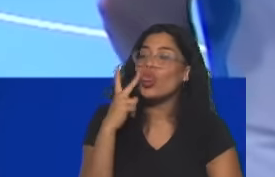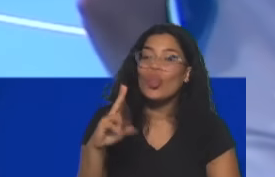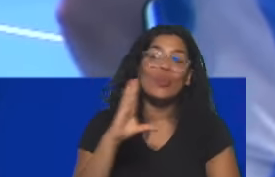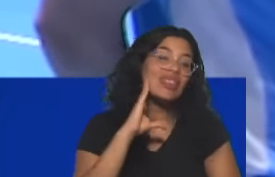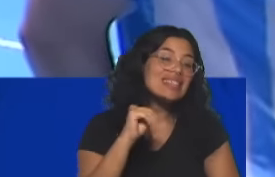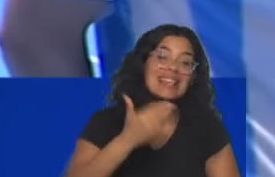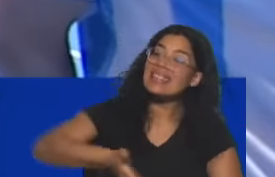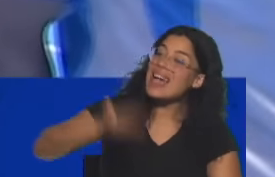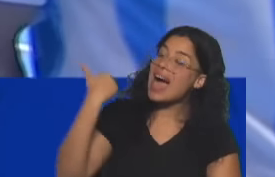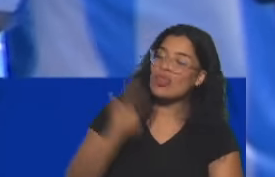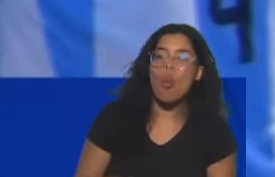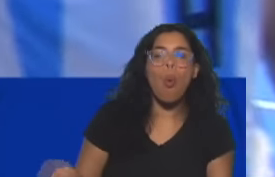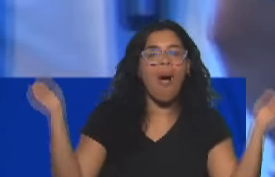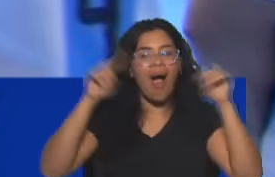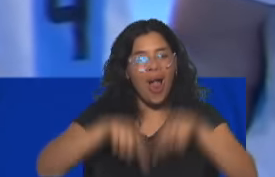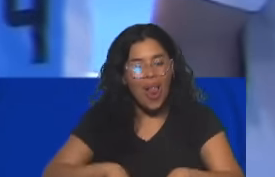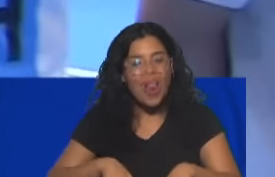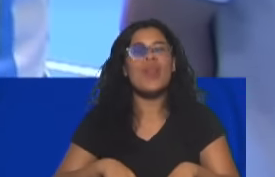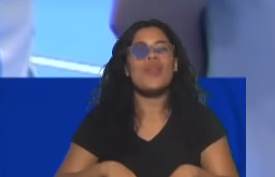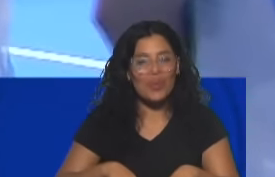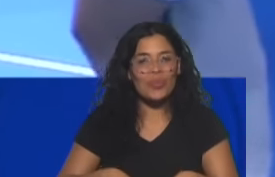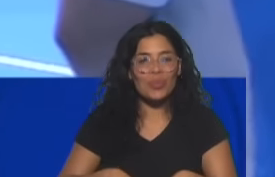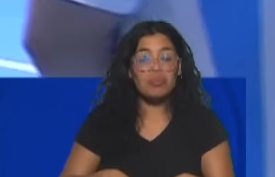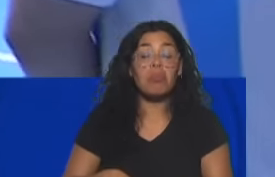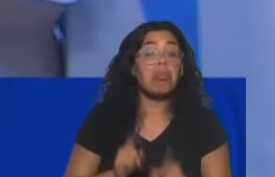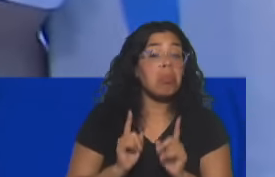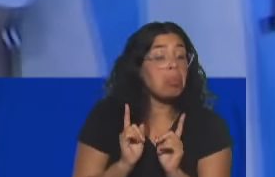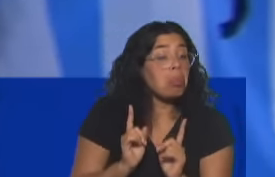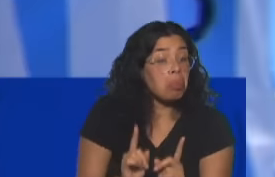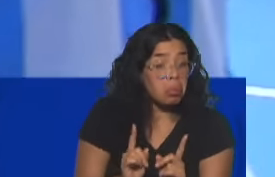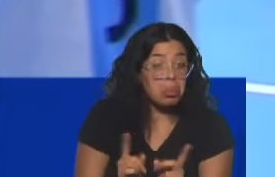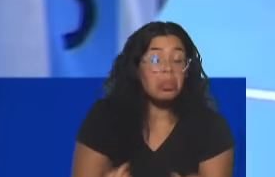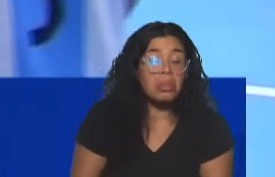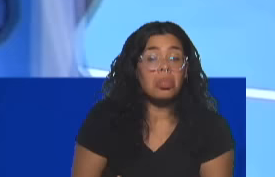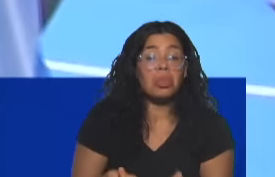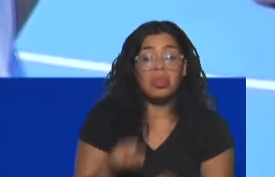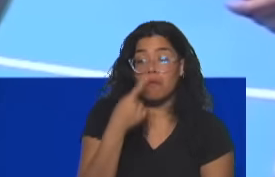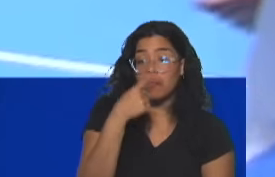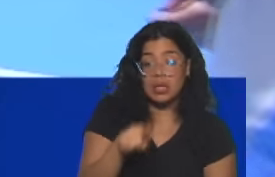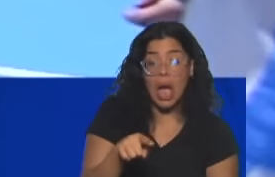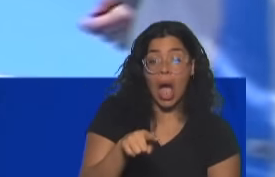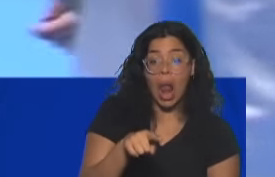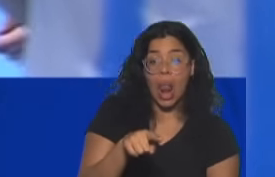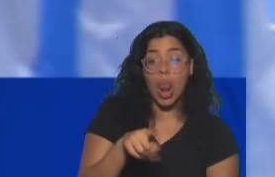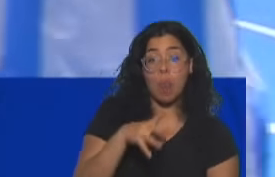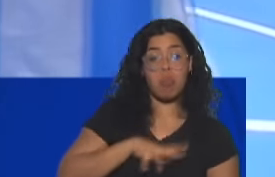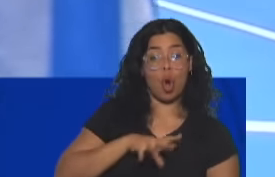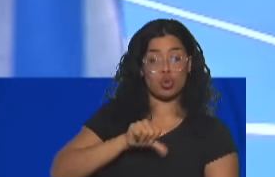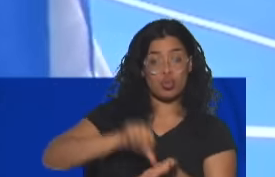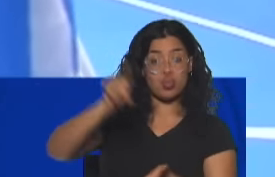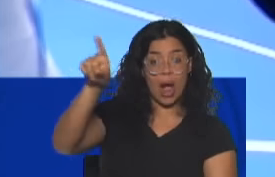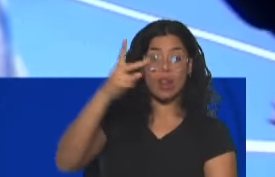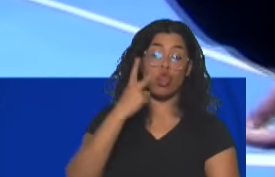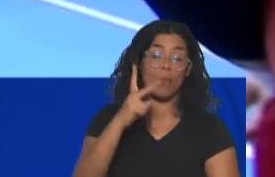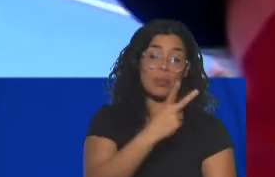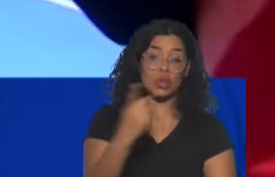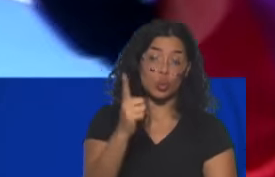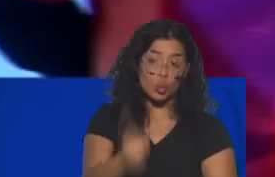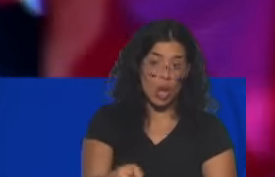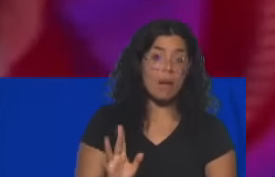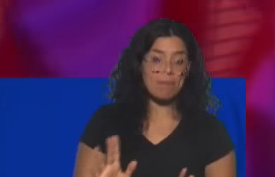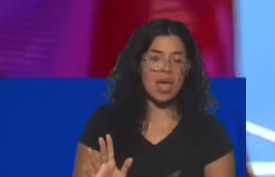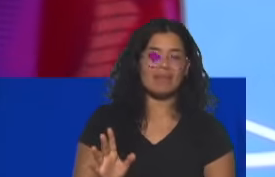cuando se consagró, como también cuando perdió la final en Portugal 2021, la selección argentina de